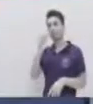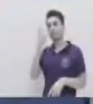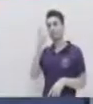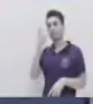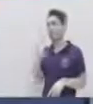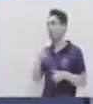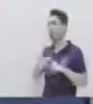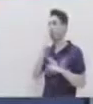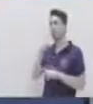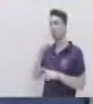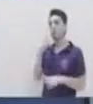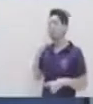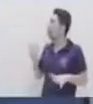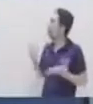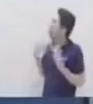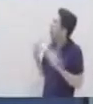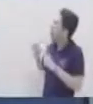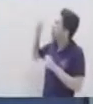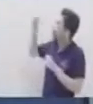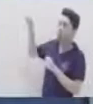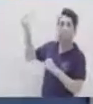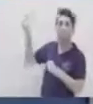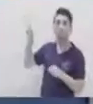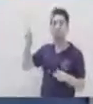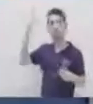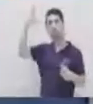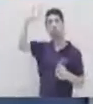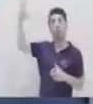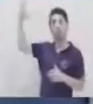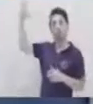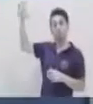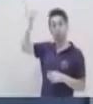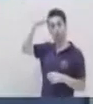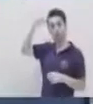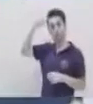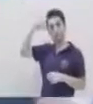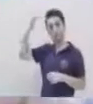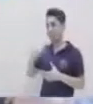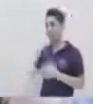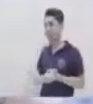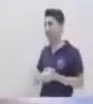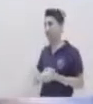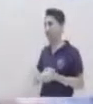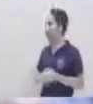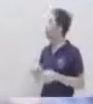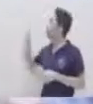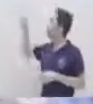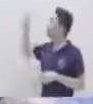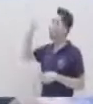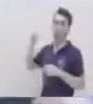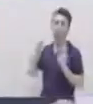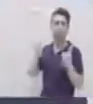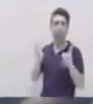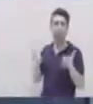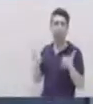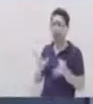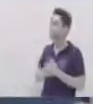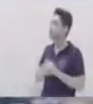considerarías tú a partir de estas imágenes? Por ejemplo, ¿qué acción podría ser a partir de la imagen 1? Bueno, aquí podría ser